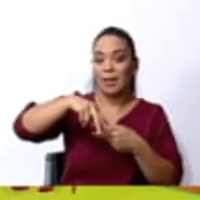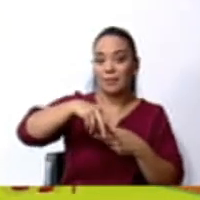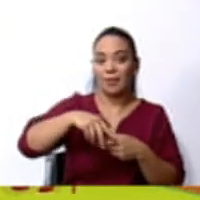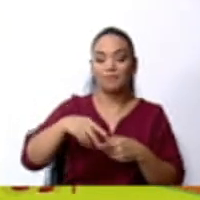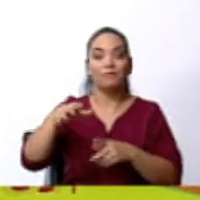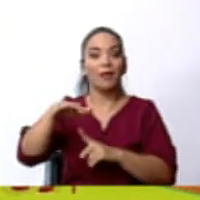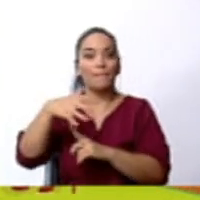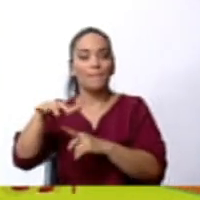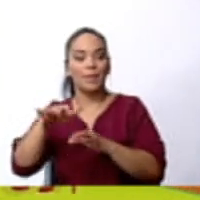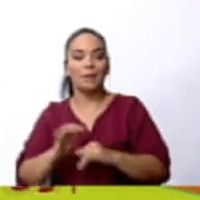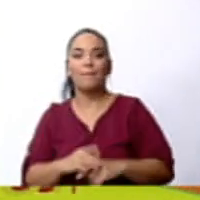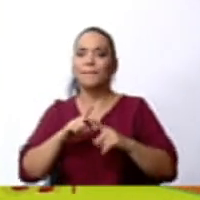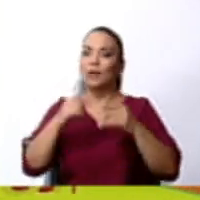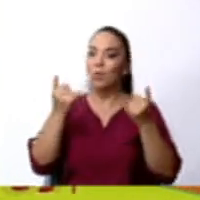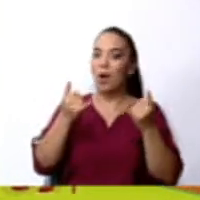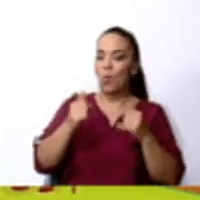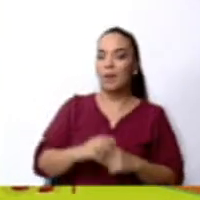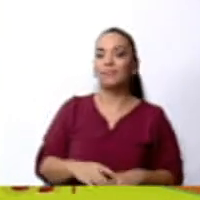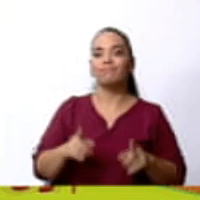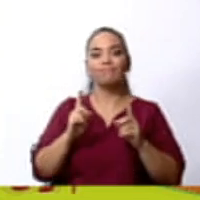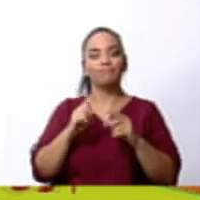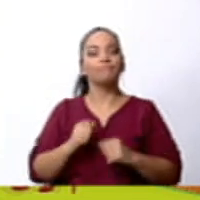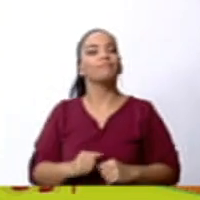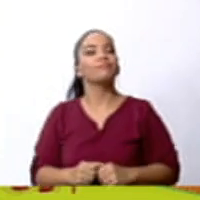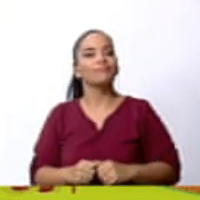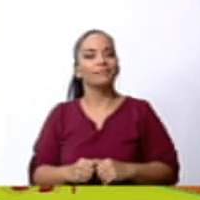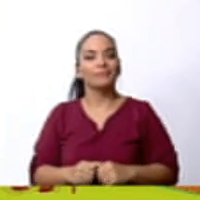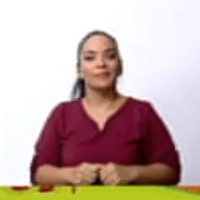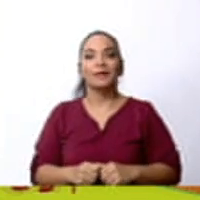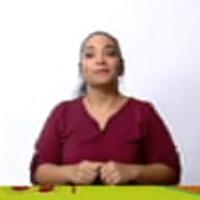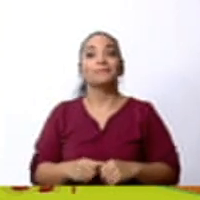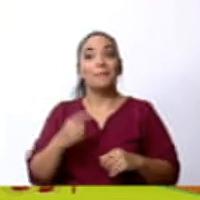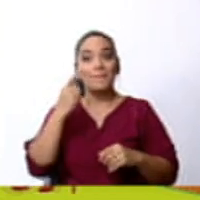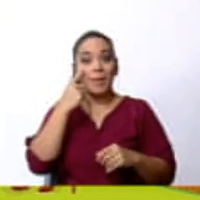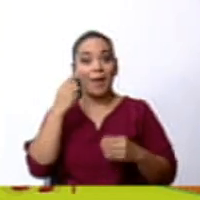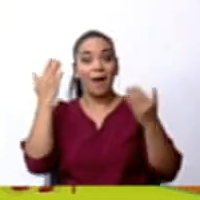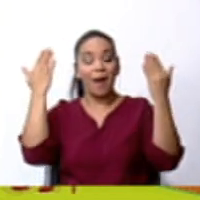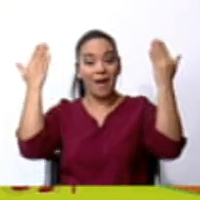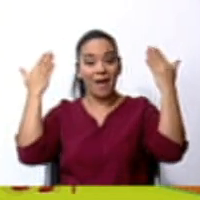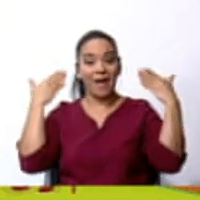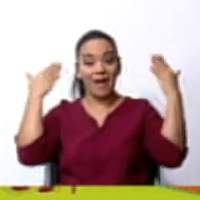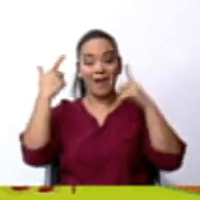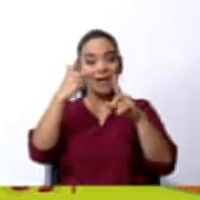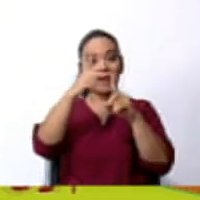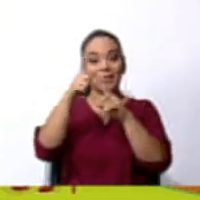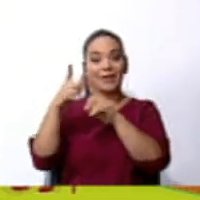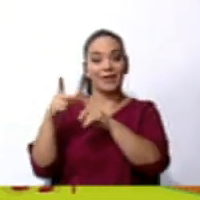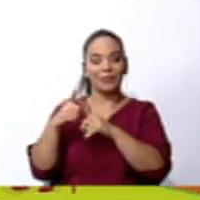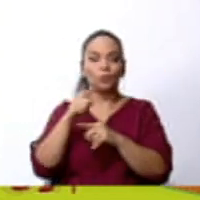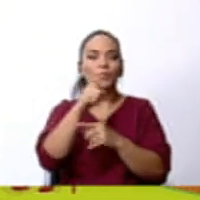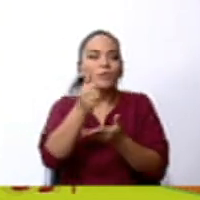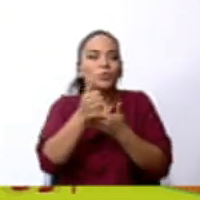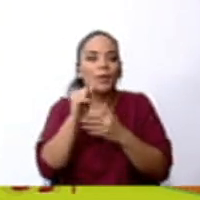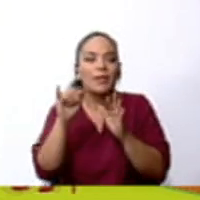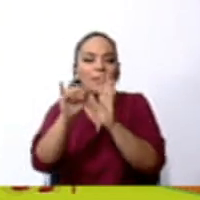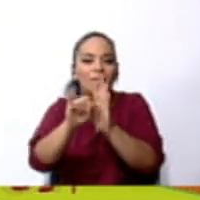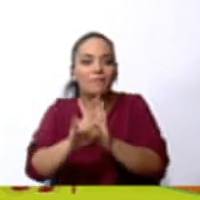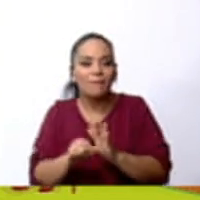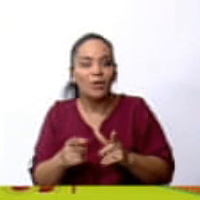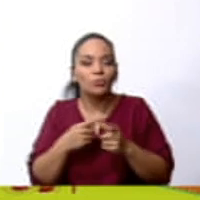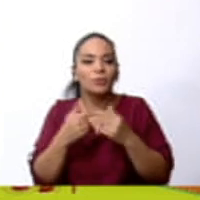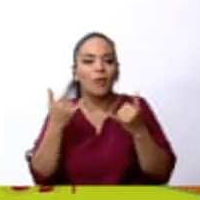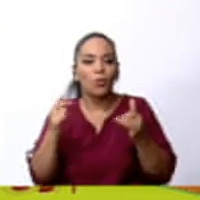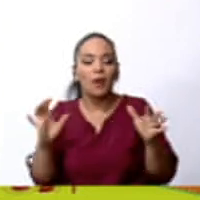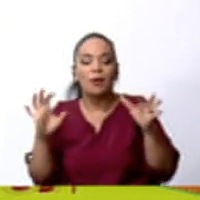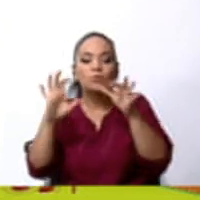Pero ahora les tengo todos los disfraces que tenemos aquí, pero me van a ayudar a identificarlos. Así que vamos a